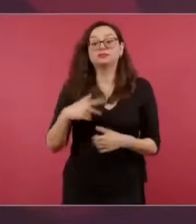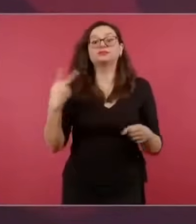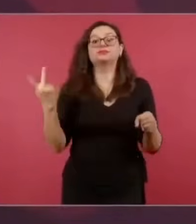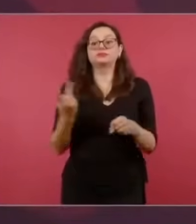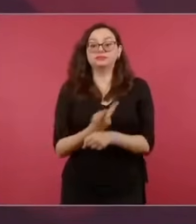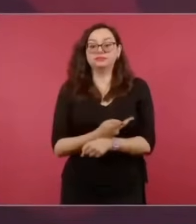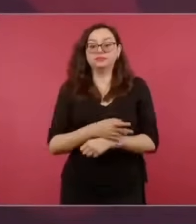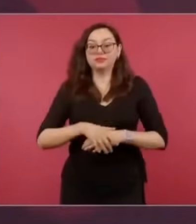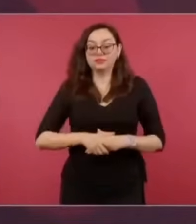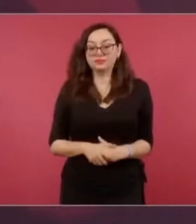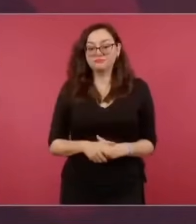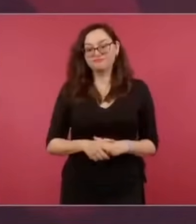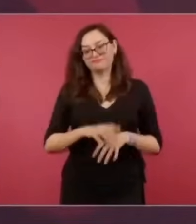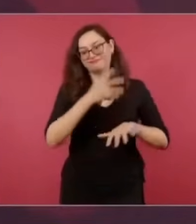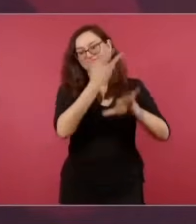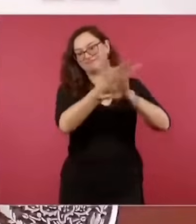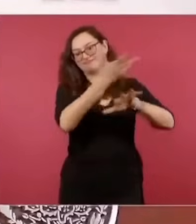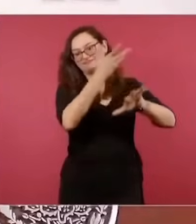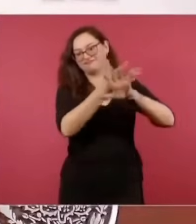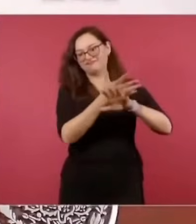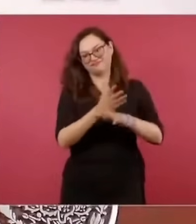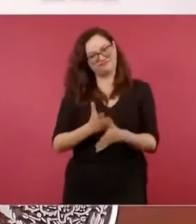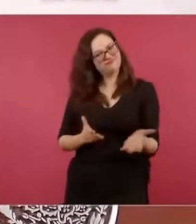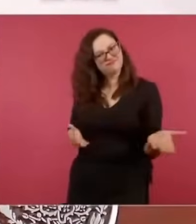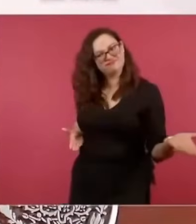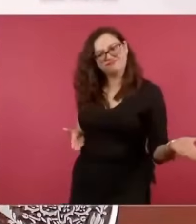la primera invasión estadounidense,